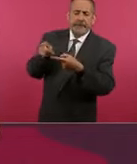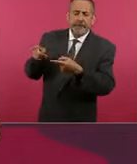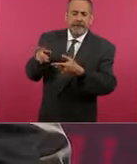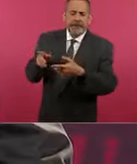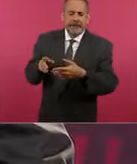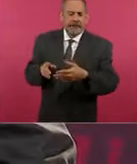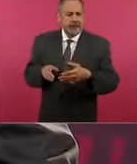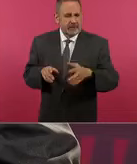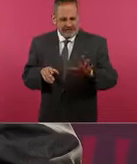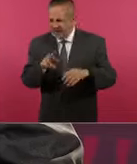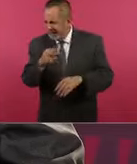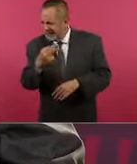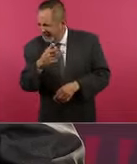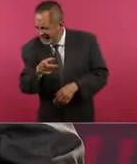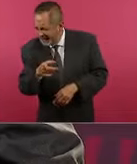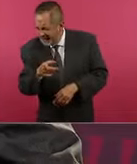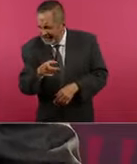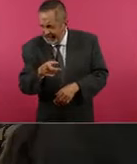así es, ¿no?